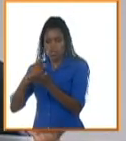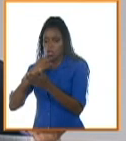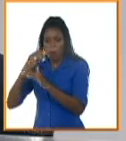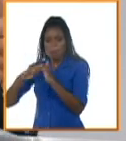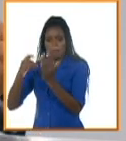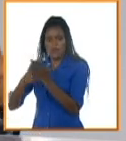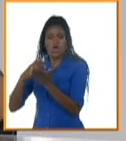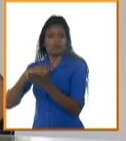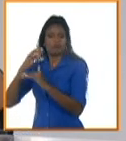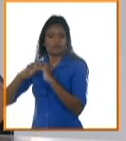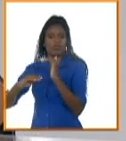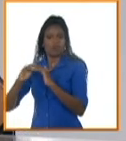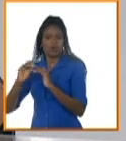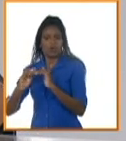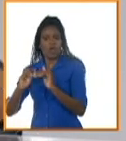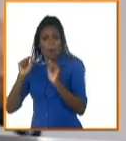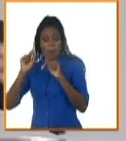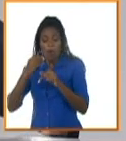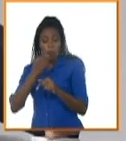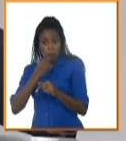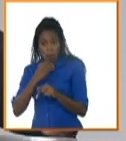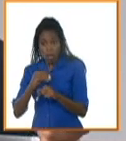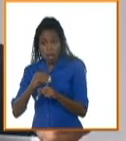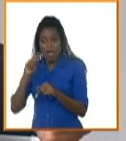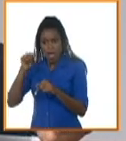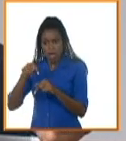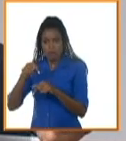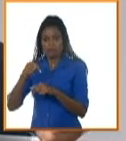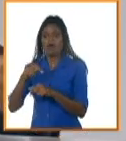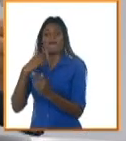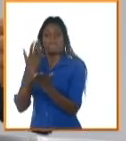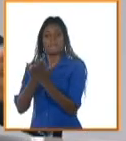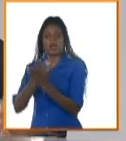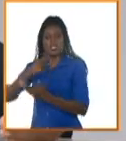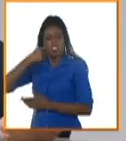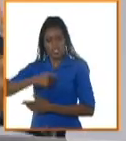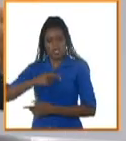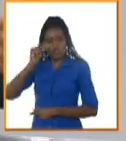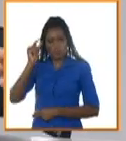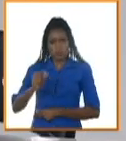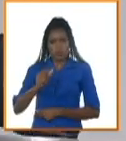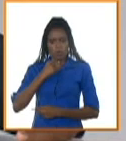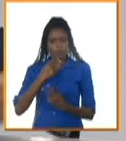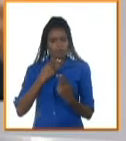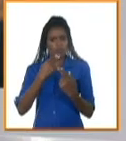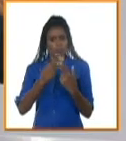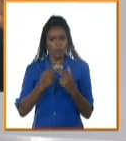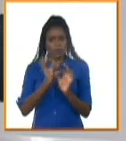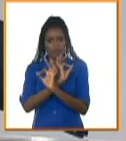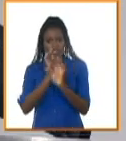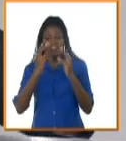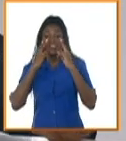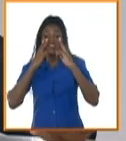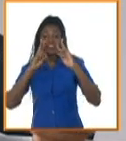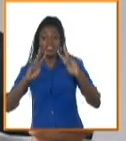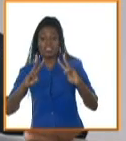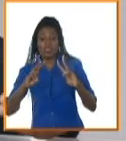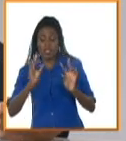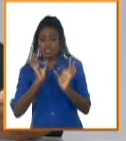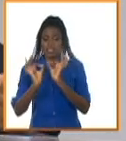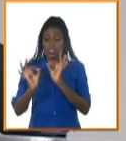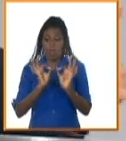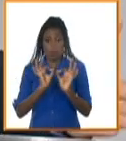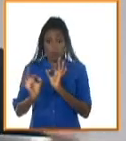gradualidad pero donde sea posible hay que exigir ese derecho ciudadano que le da confianza que le da calidad de vida que le da seguridad